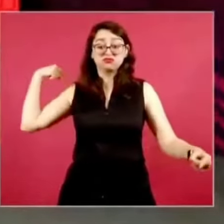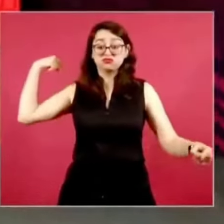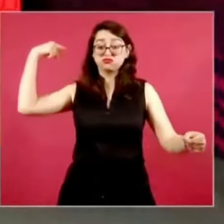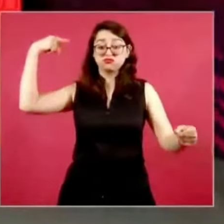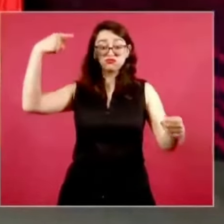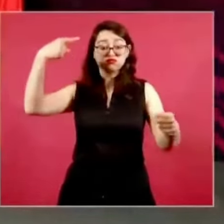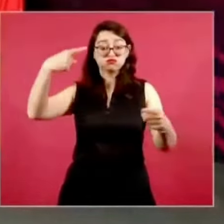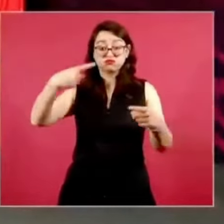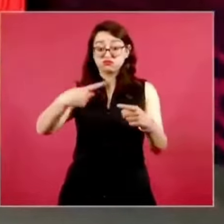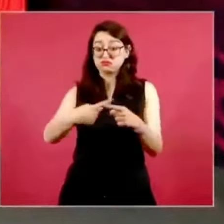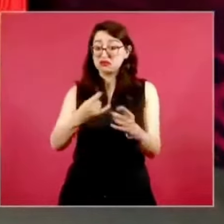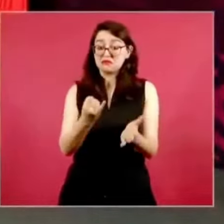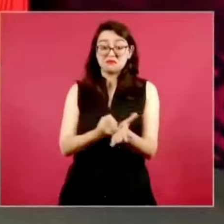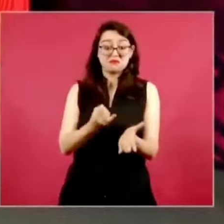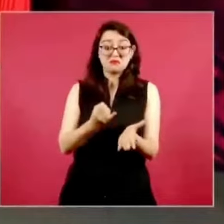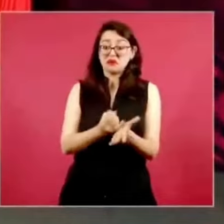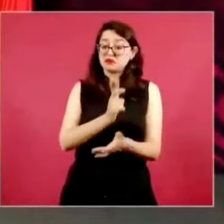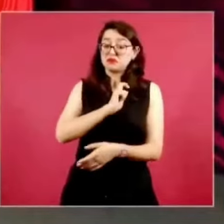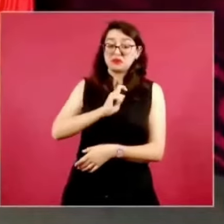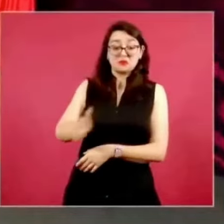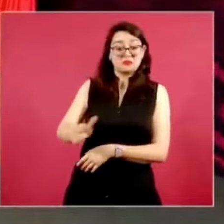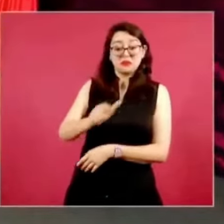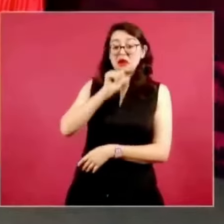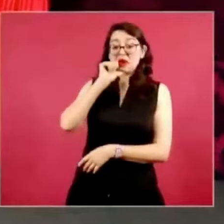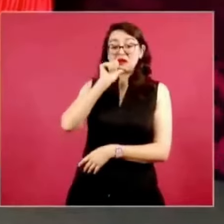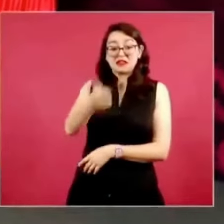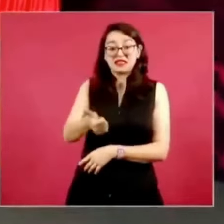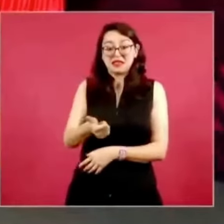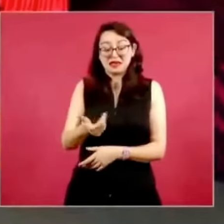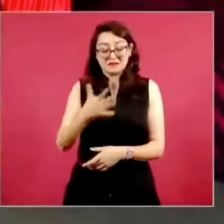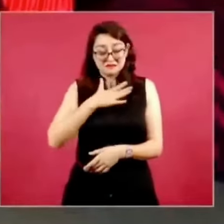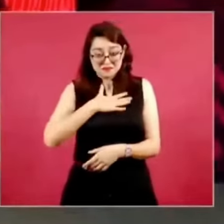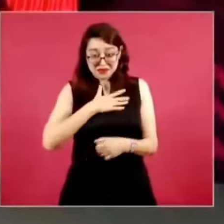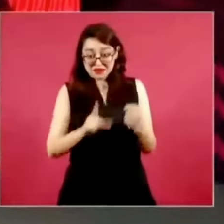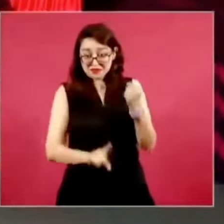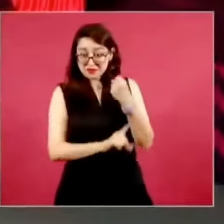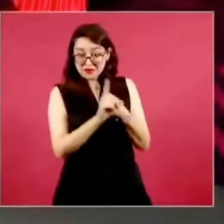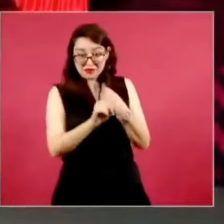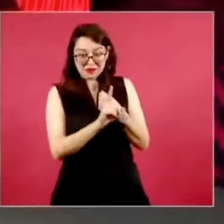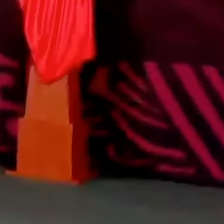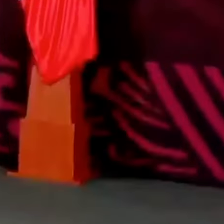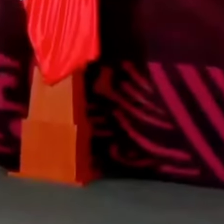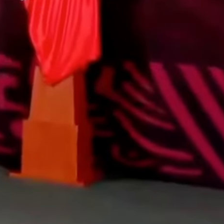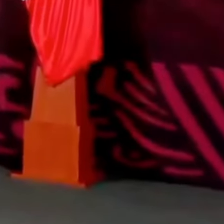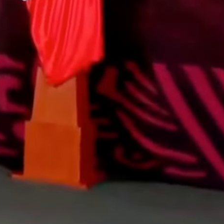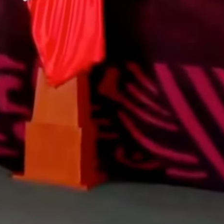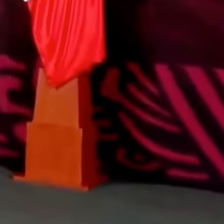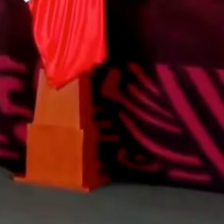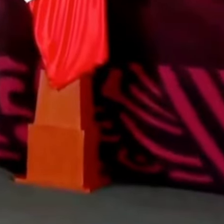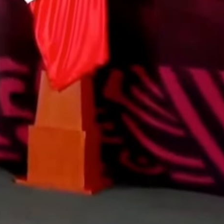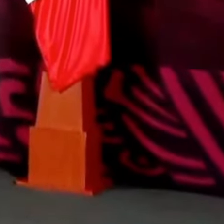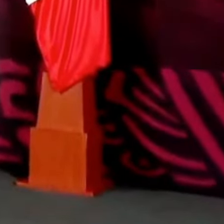O sea, no es nuevo, ni siquiera es un asunto de nosotros, de esta administración.